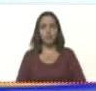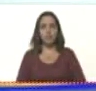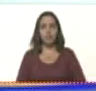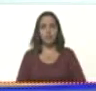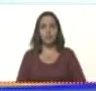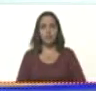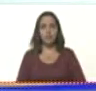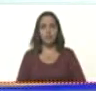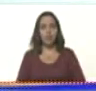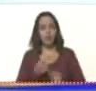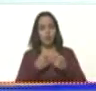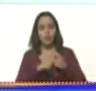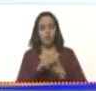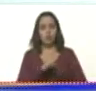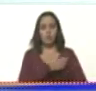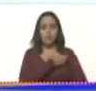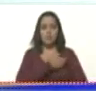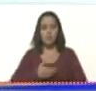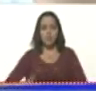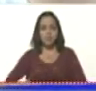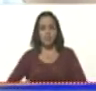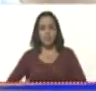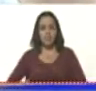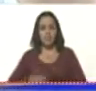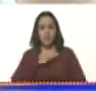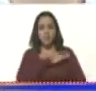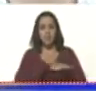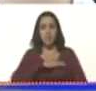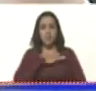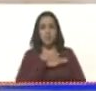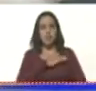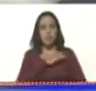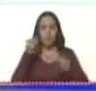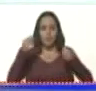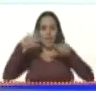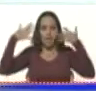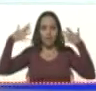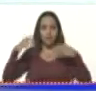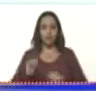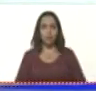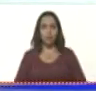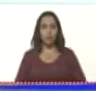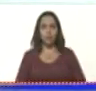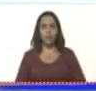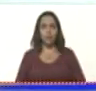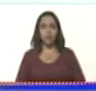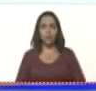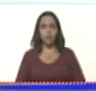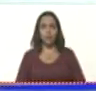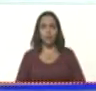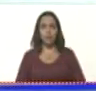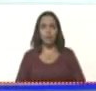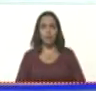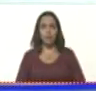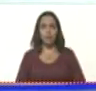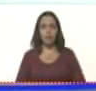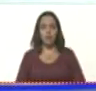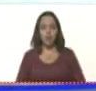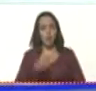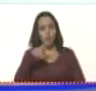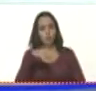Ricardo Riera, presidente de la misión Milagro. A Maigualida